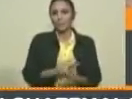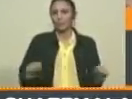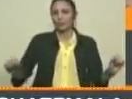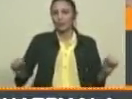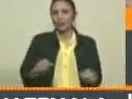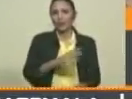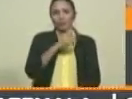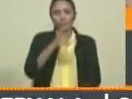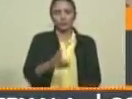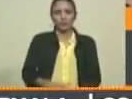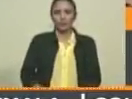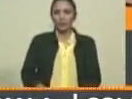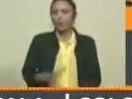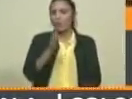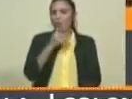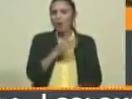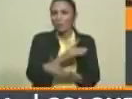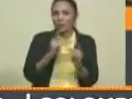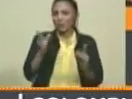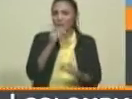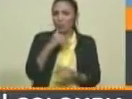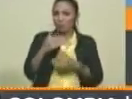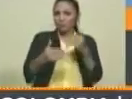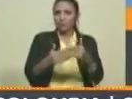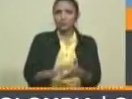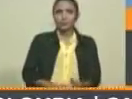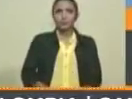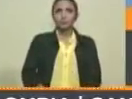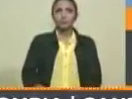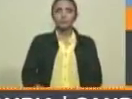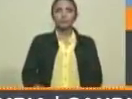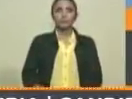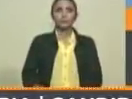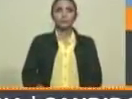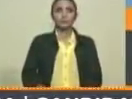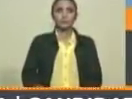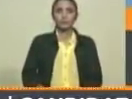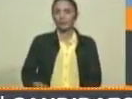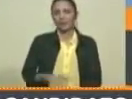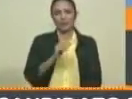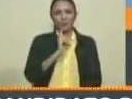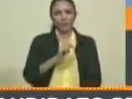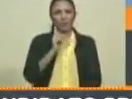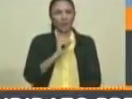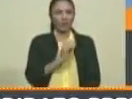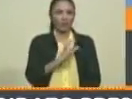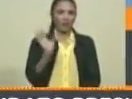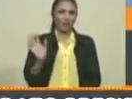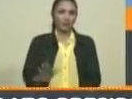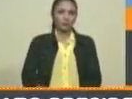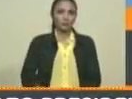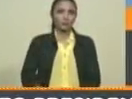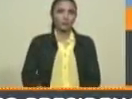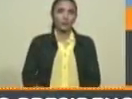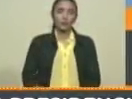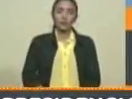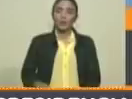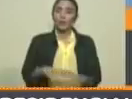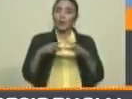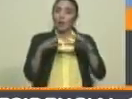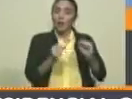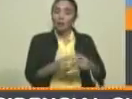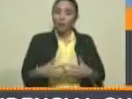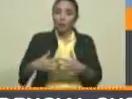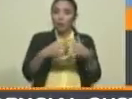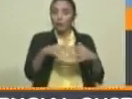en la diplomacia, es la antidiplomacia. Y además, perdona Jorge, además es mentira, el imperio estadounidense no ayuda